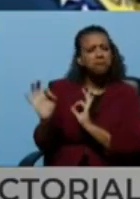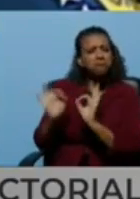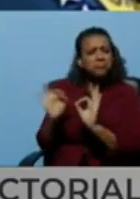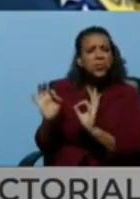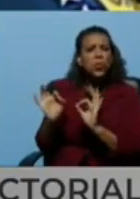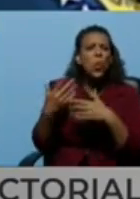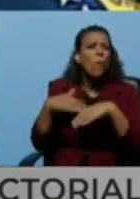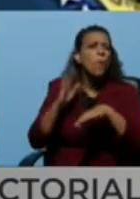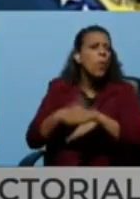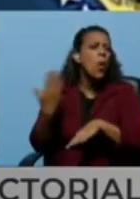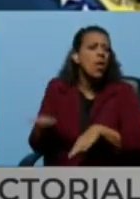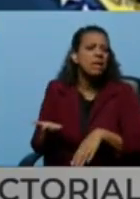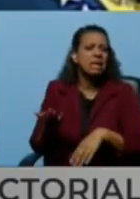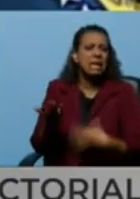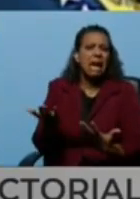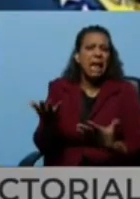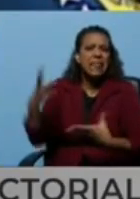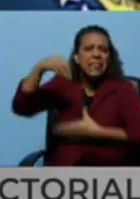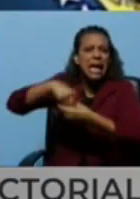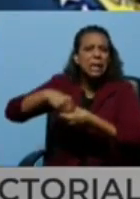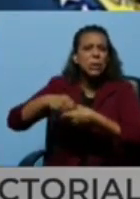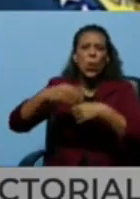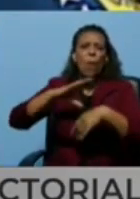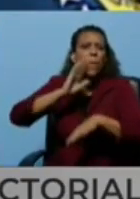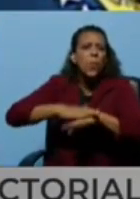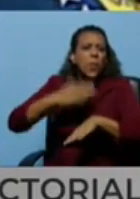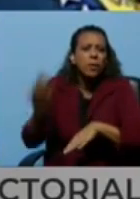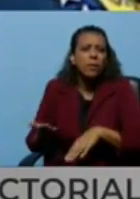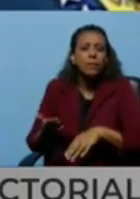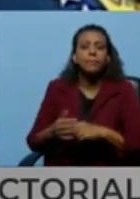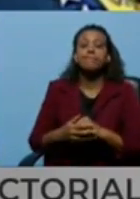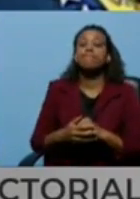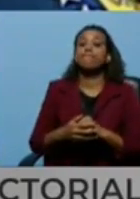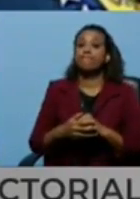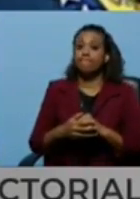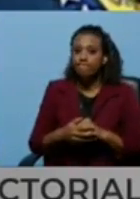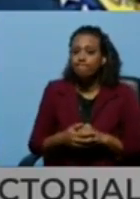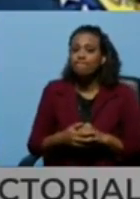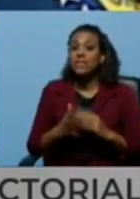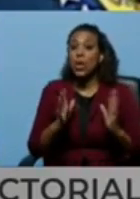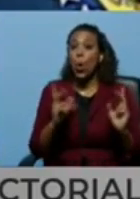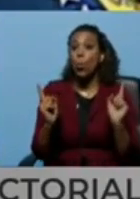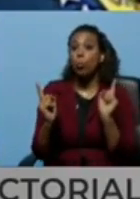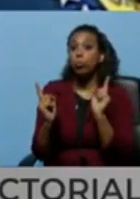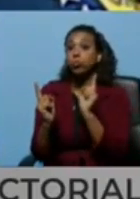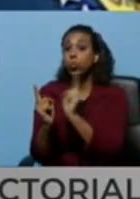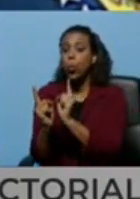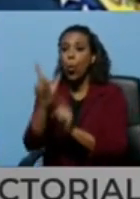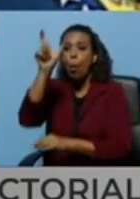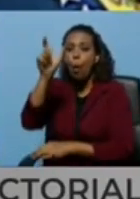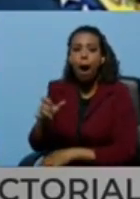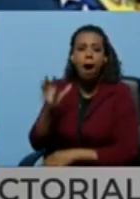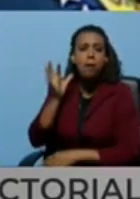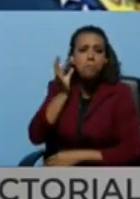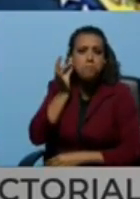¿cómo aparece en esta historia? Este caballero se acerca a una señora